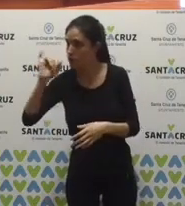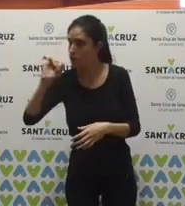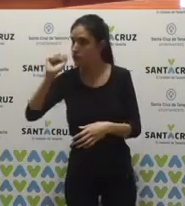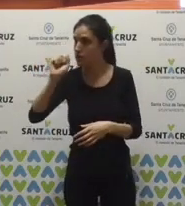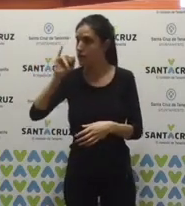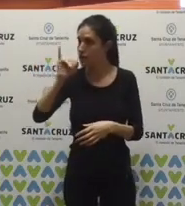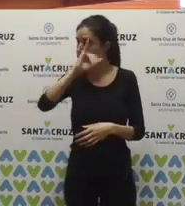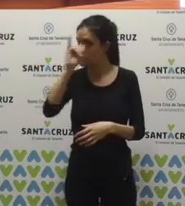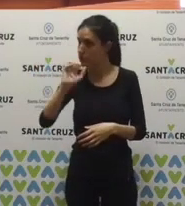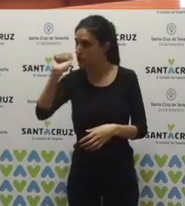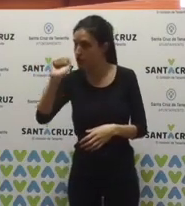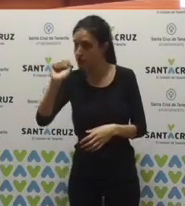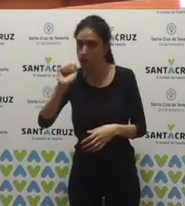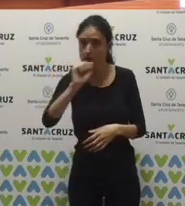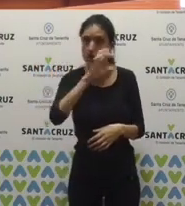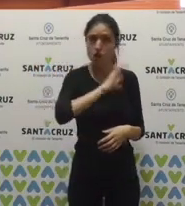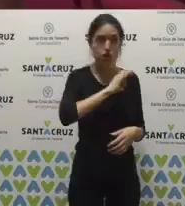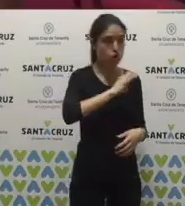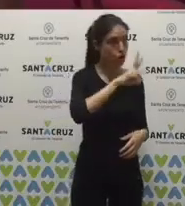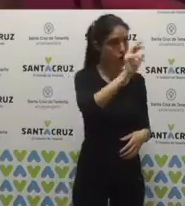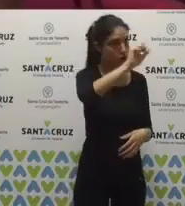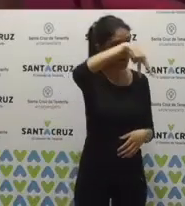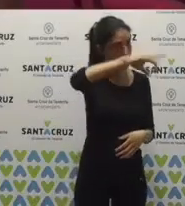donde se tiene la palabra